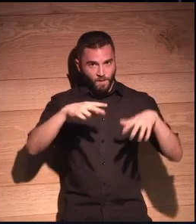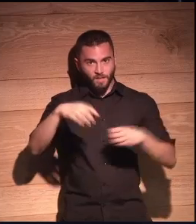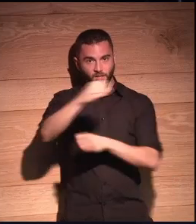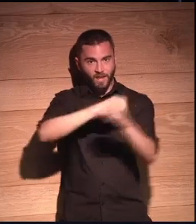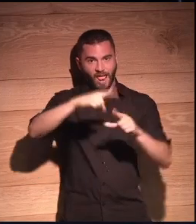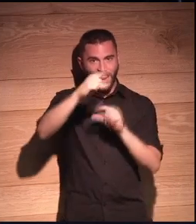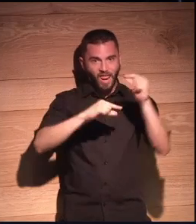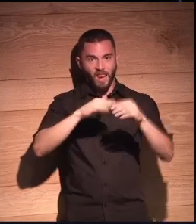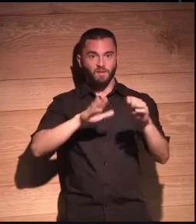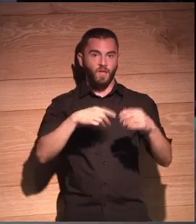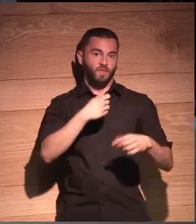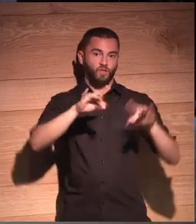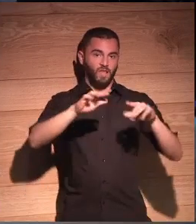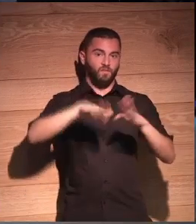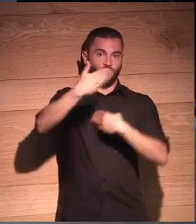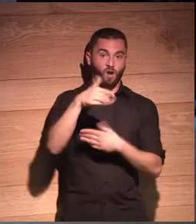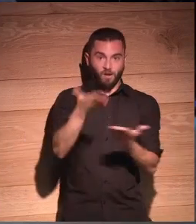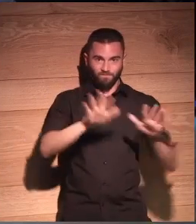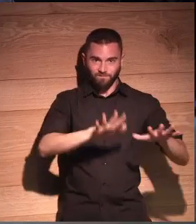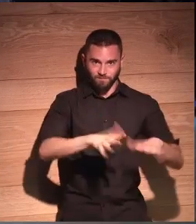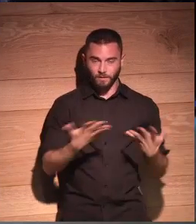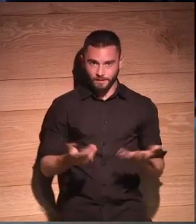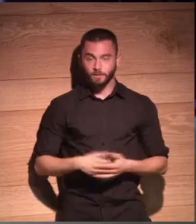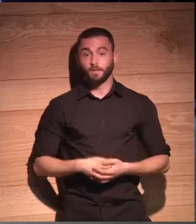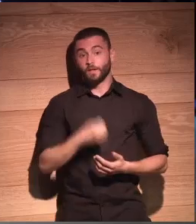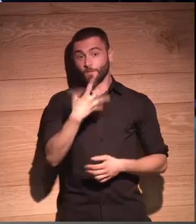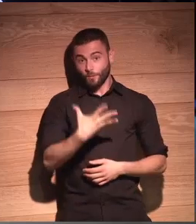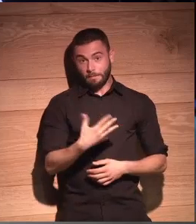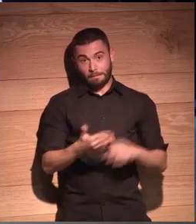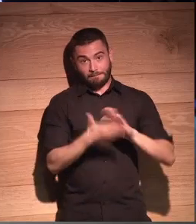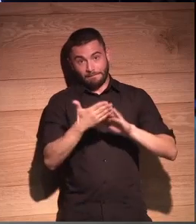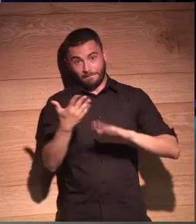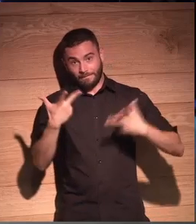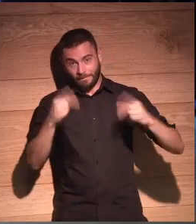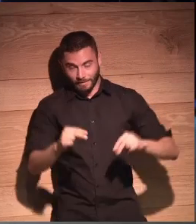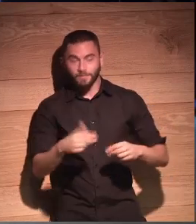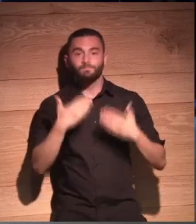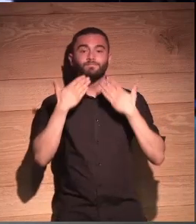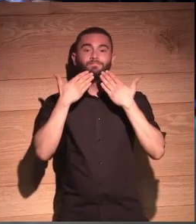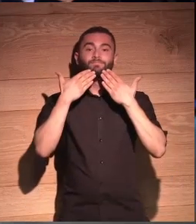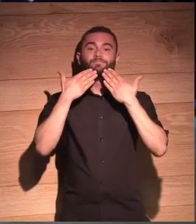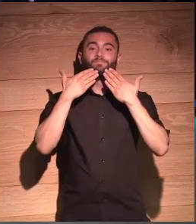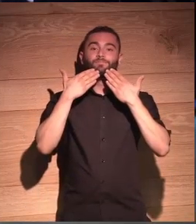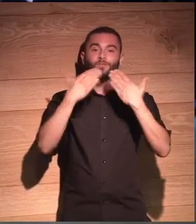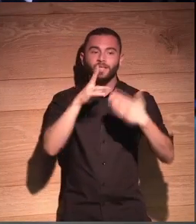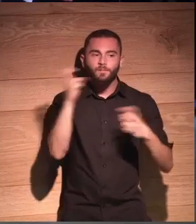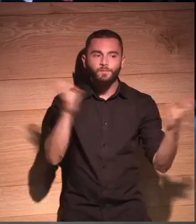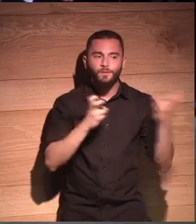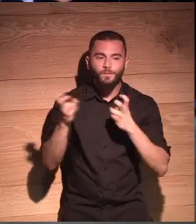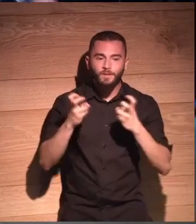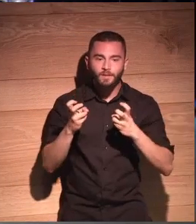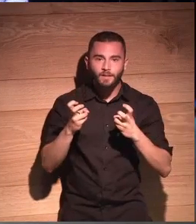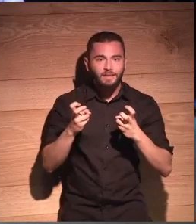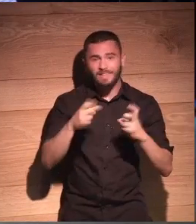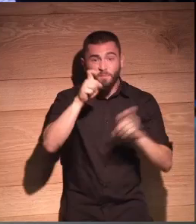espacio. Caramba. Bueno, pues con esto tenemos que ir acabando. Muchas gracias por haber venido a ver el documental. La última,